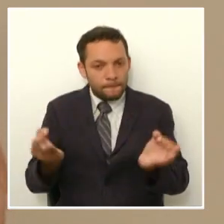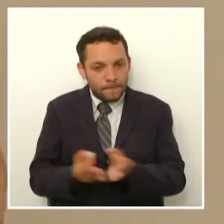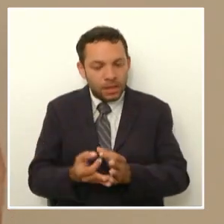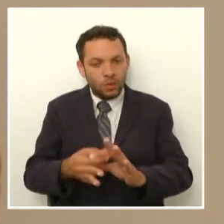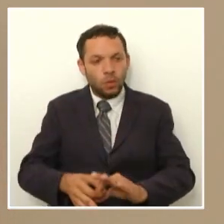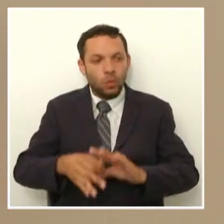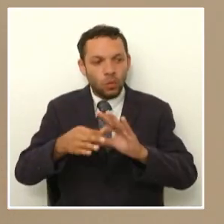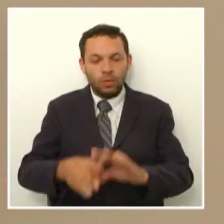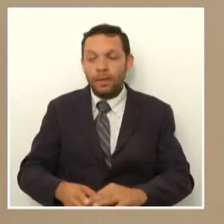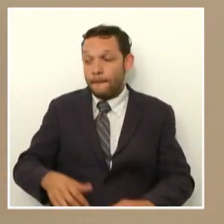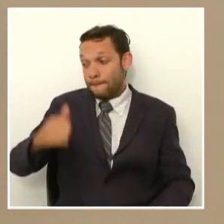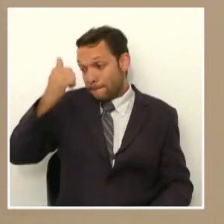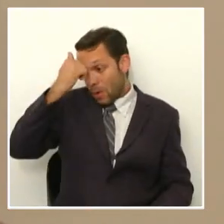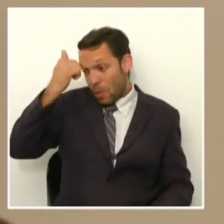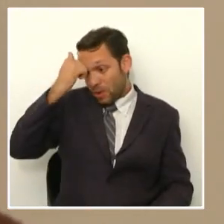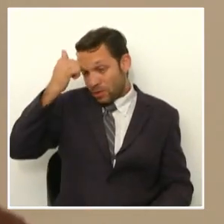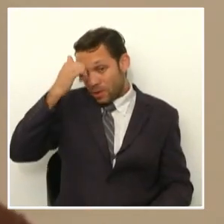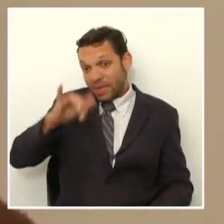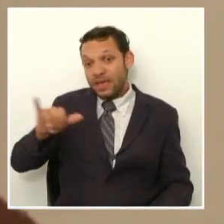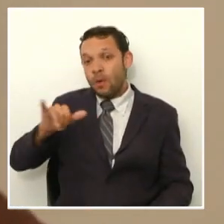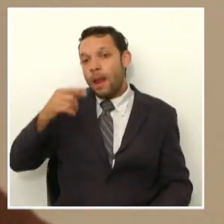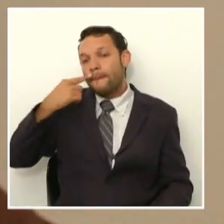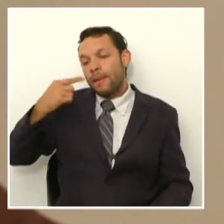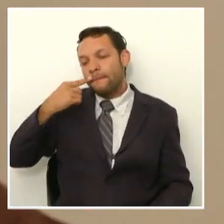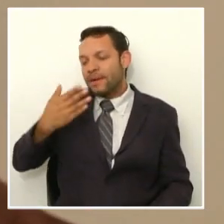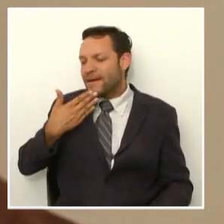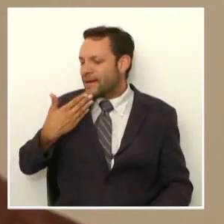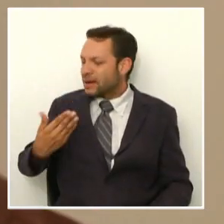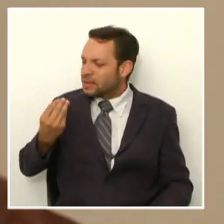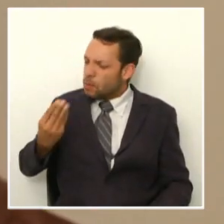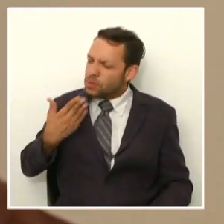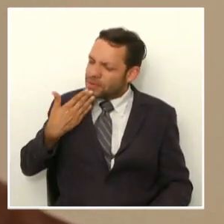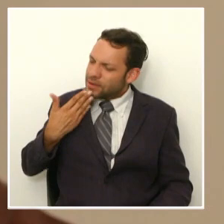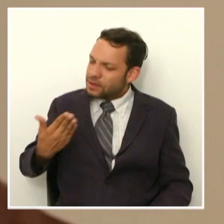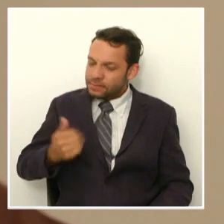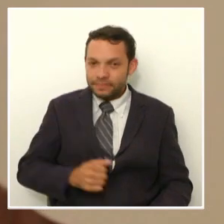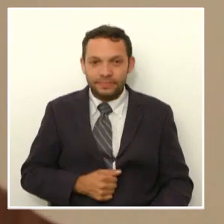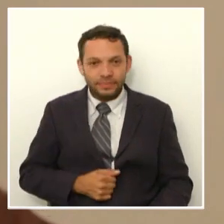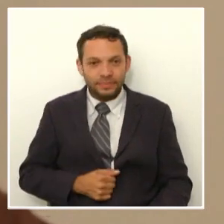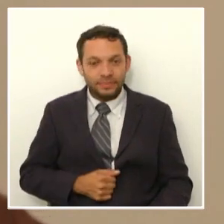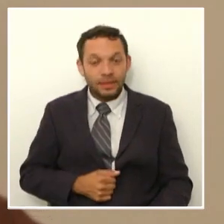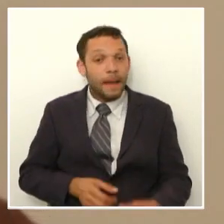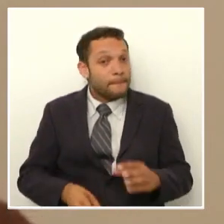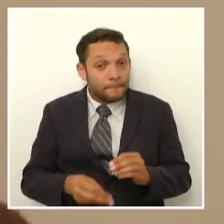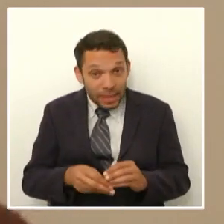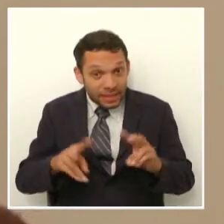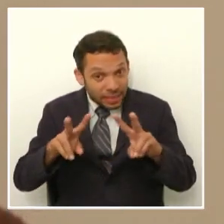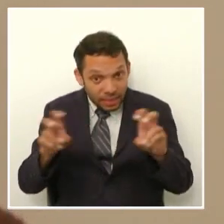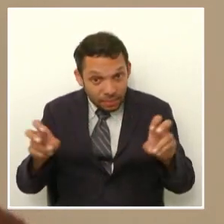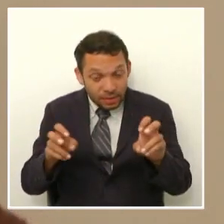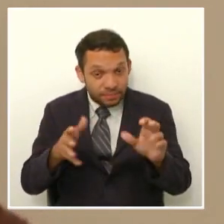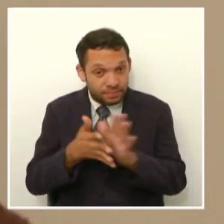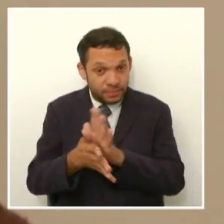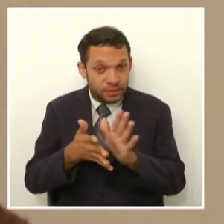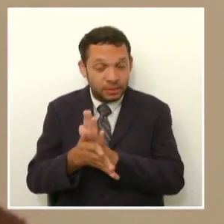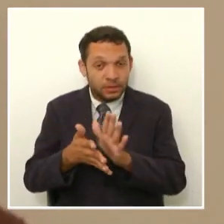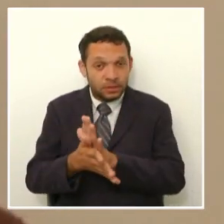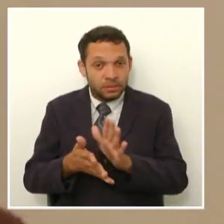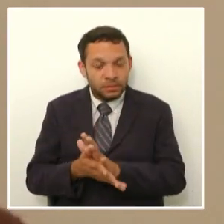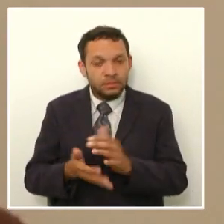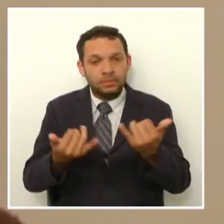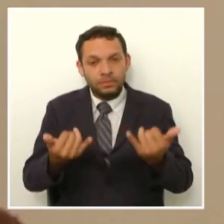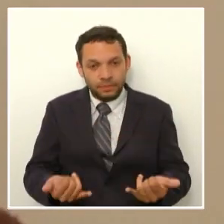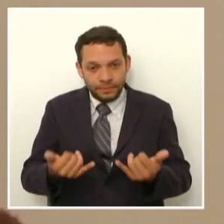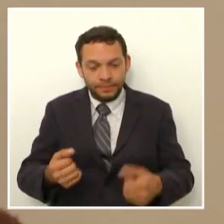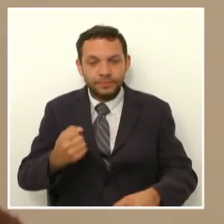como docente fue un papá. Yo tengo muchos agradecimientos. Pero yo te quiero contar otra cosita finalmente, doctor. En este sitio,